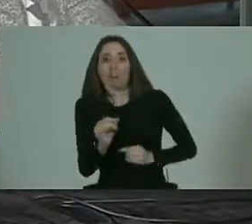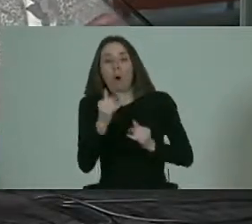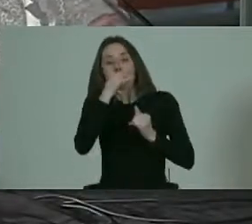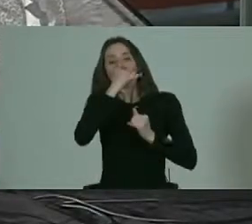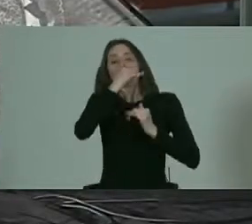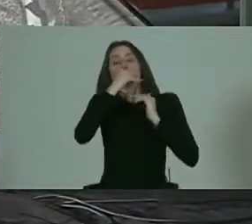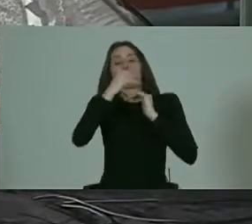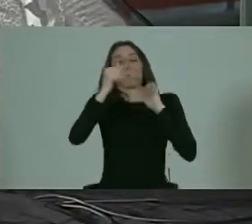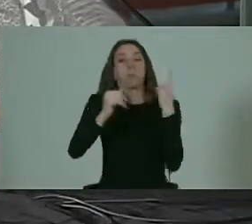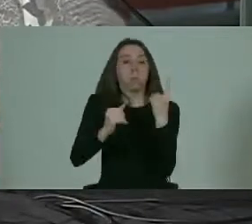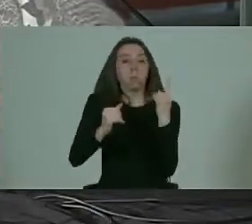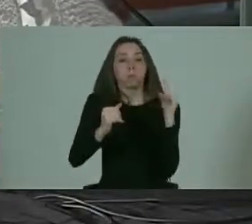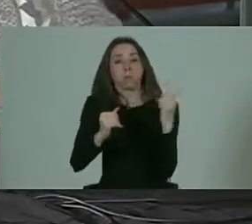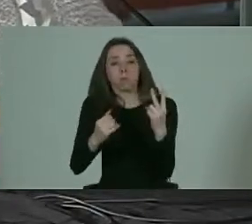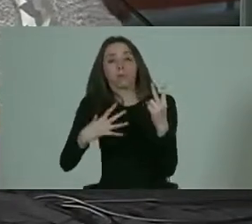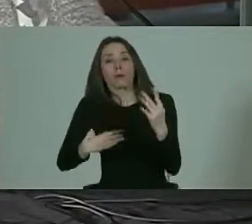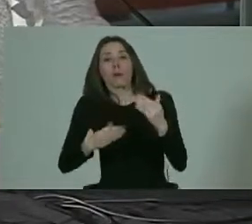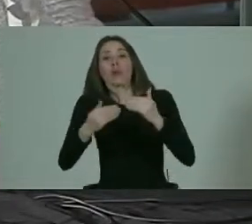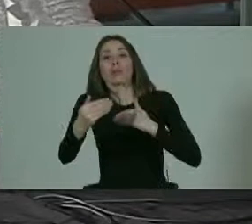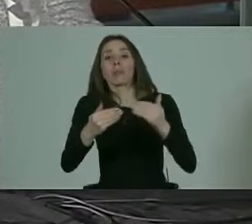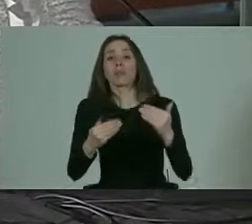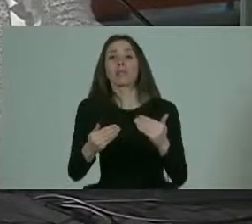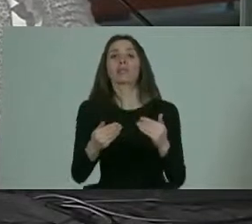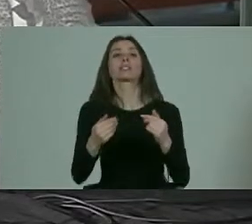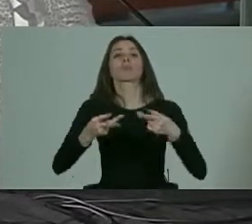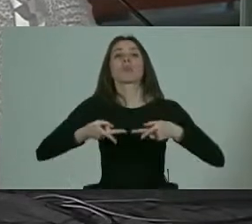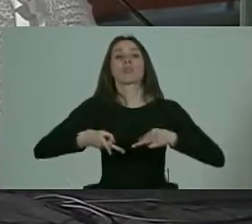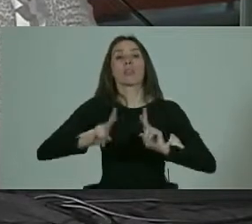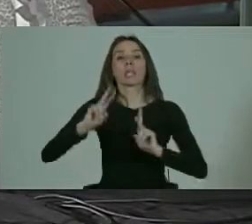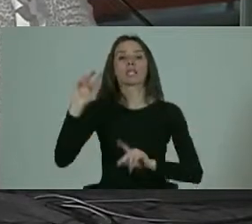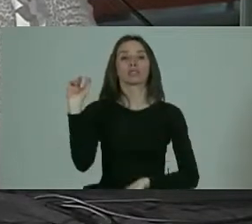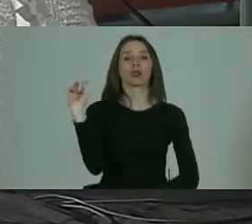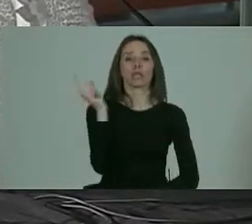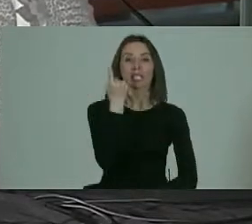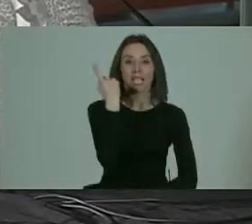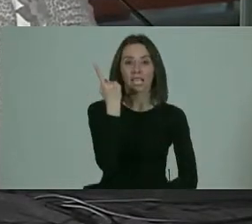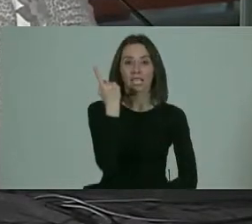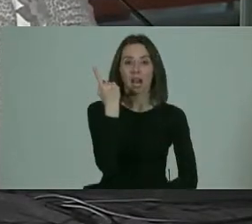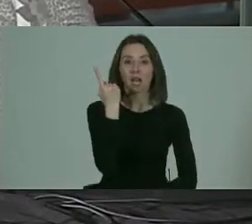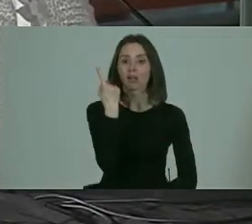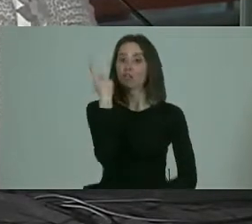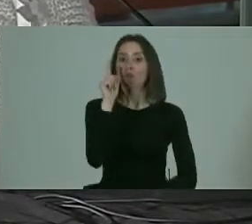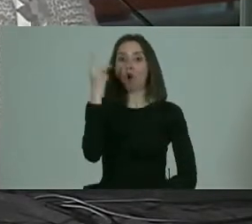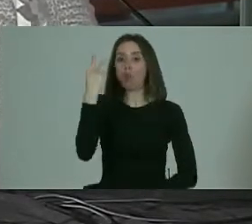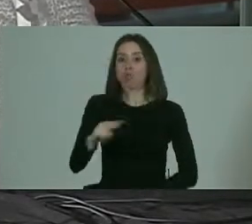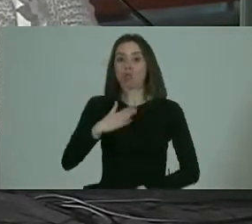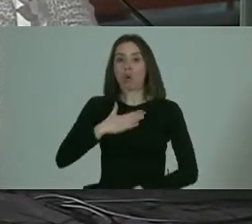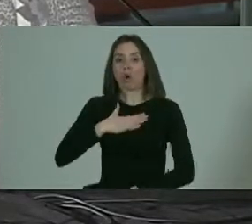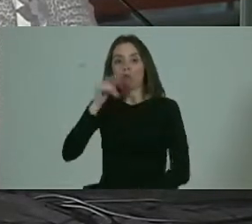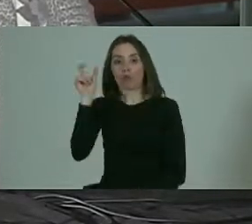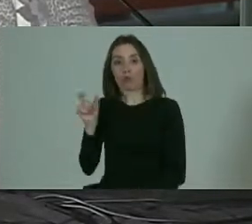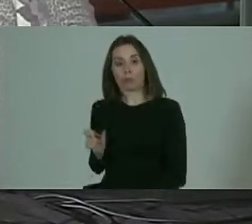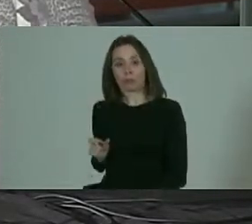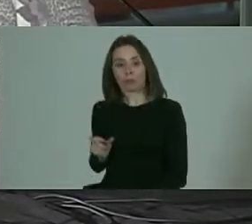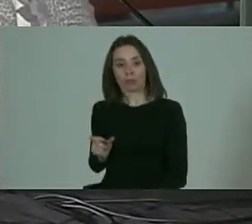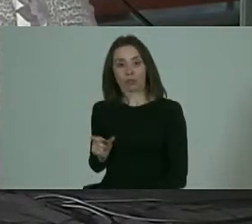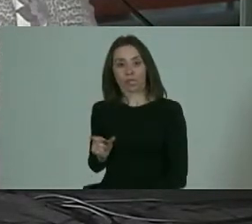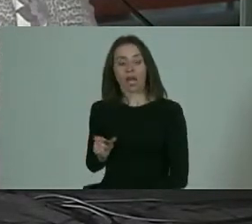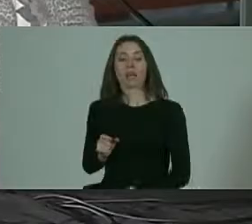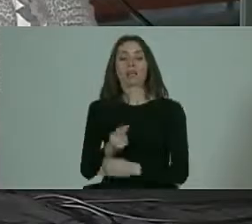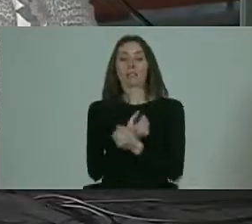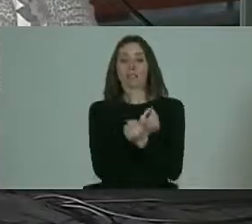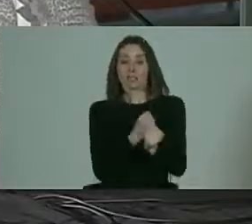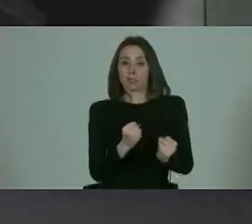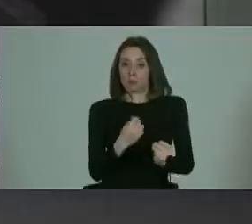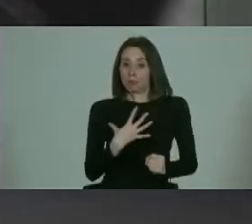forma parte creo yo de un derecho general que no es propio de nadie y la infertilidad como